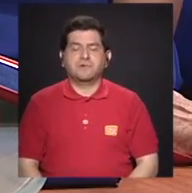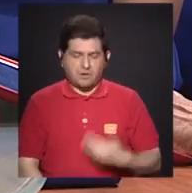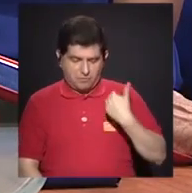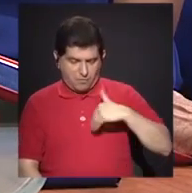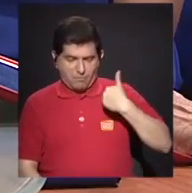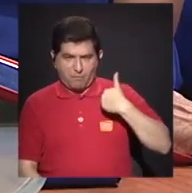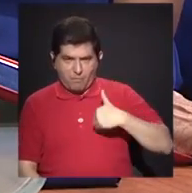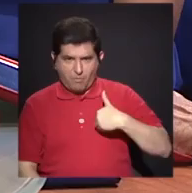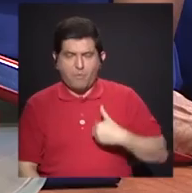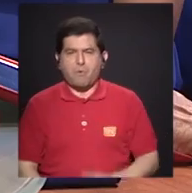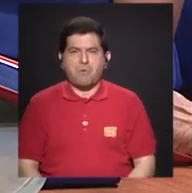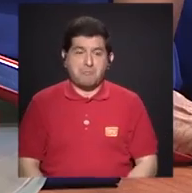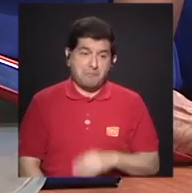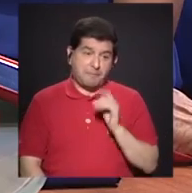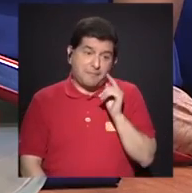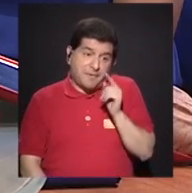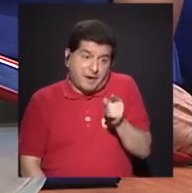hombre